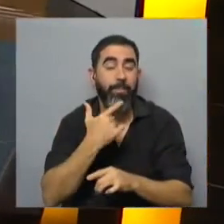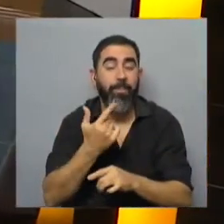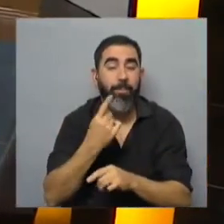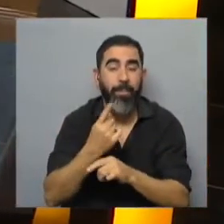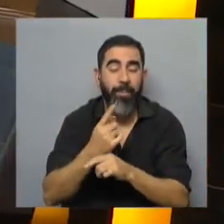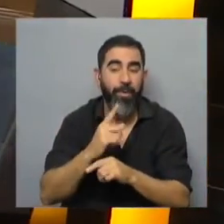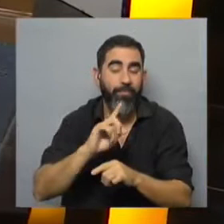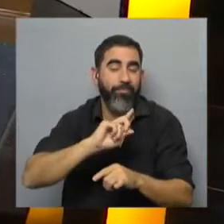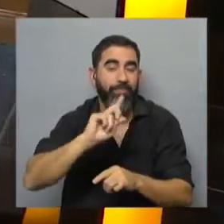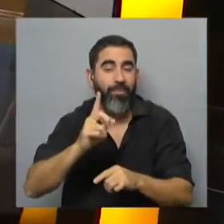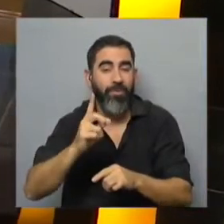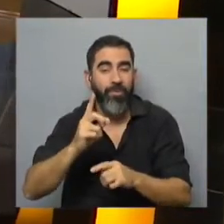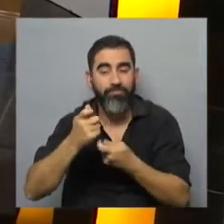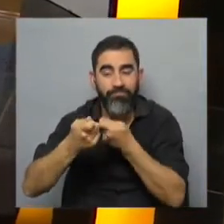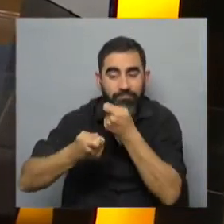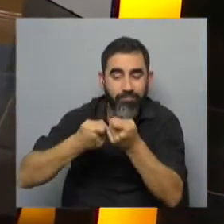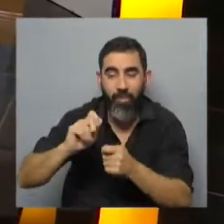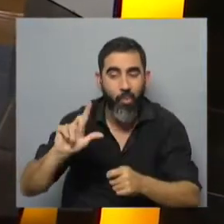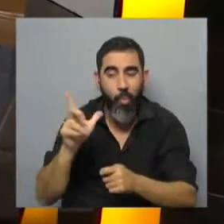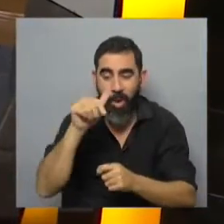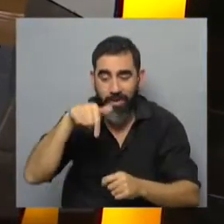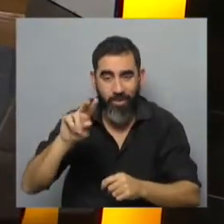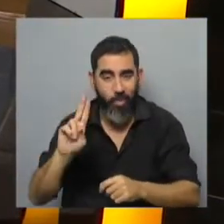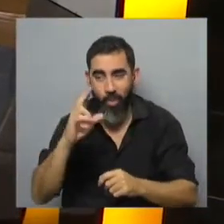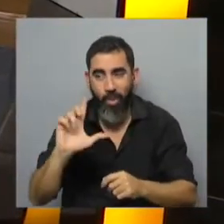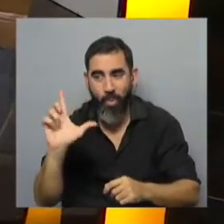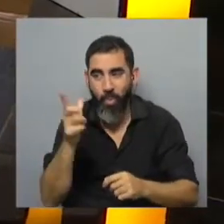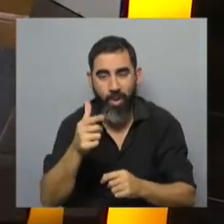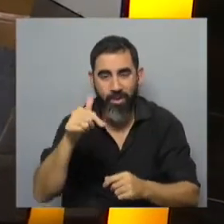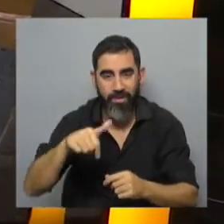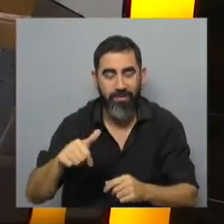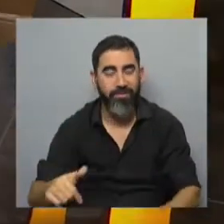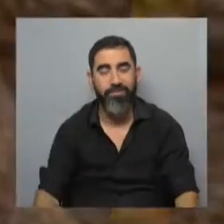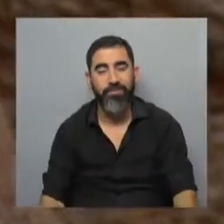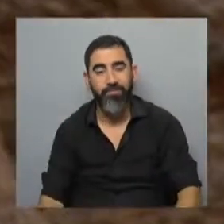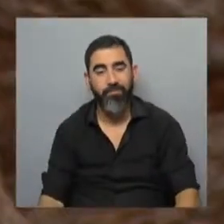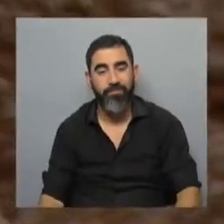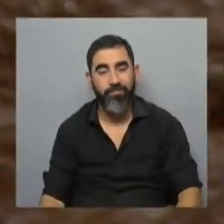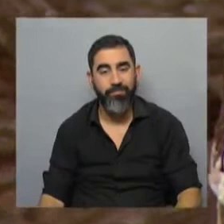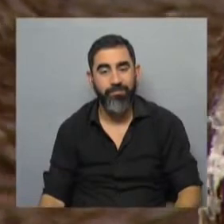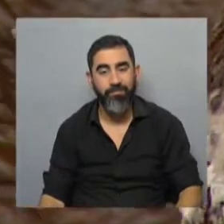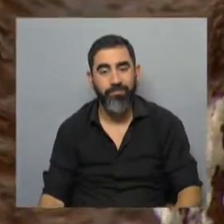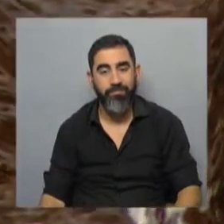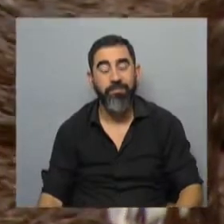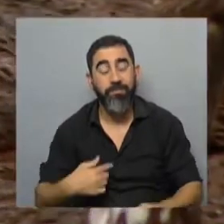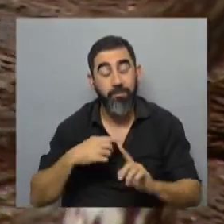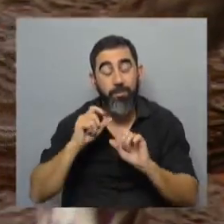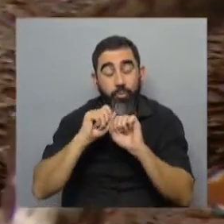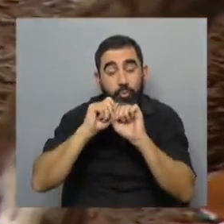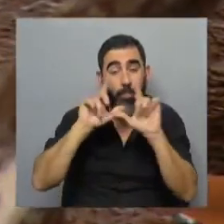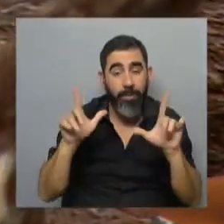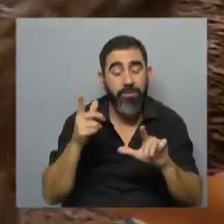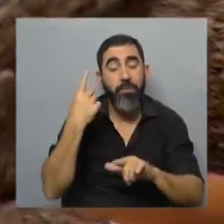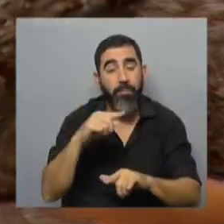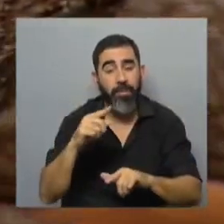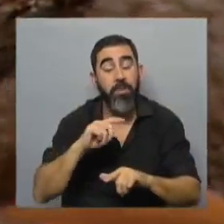mano reconstrucciones de este tipo por acá, por estos lados. Claro, un poco de sorpresa de repente, pero veo